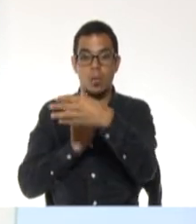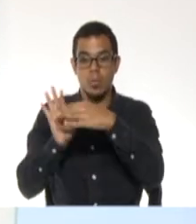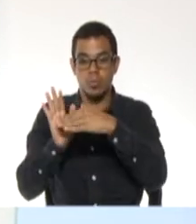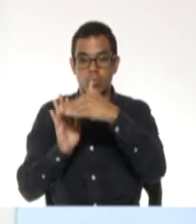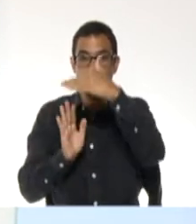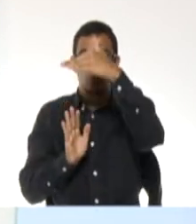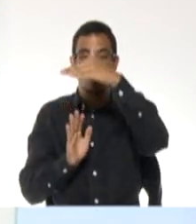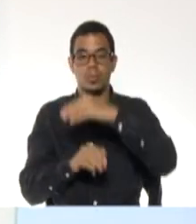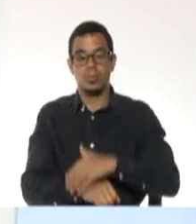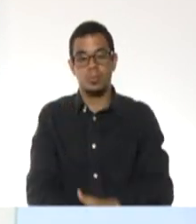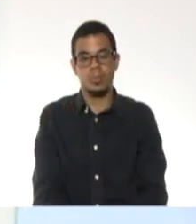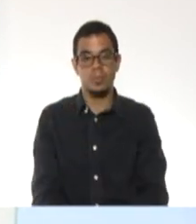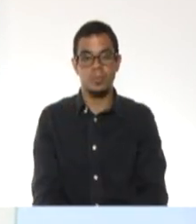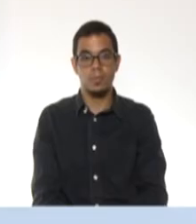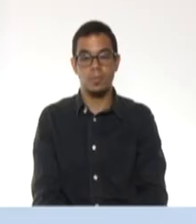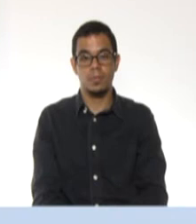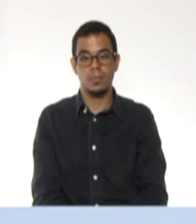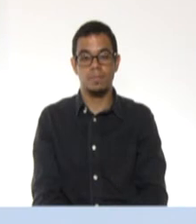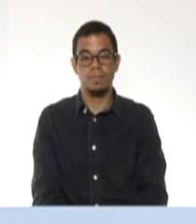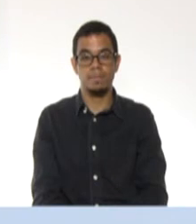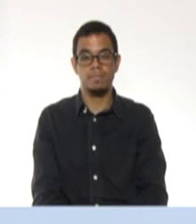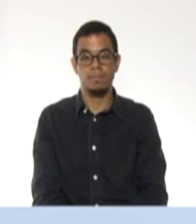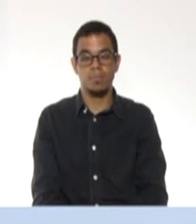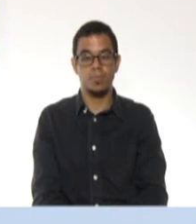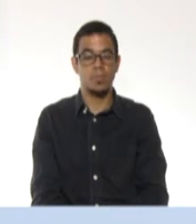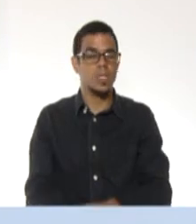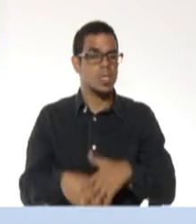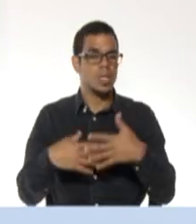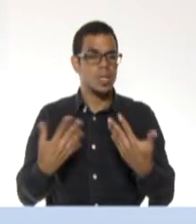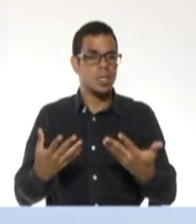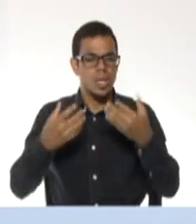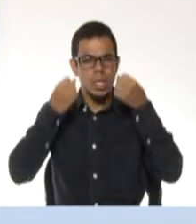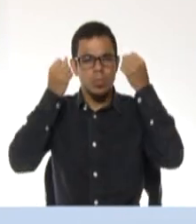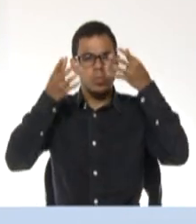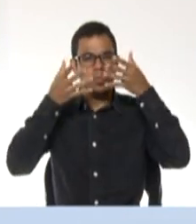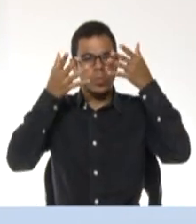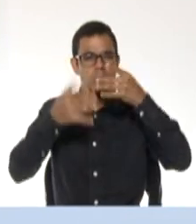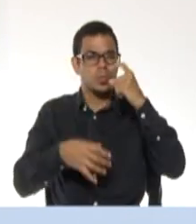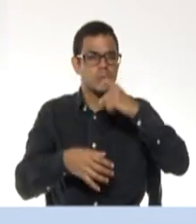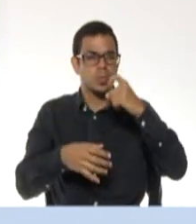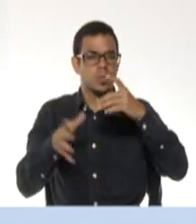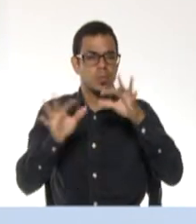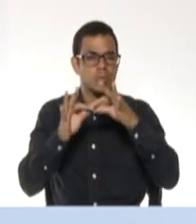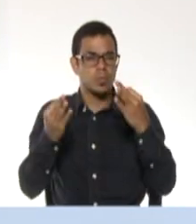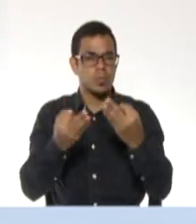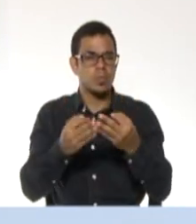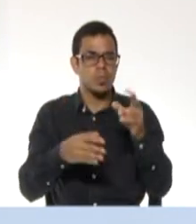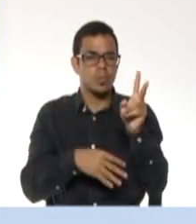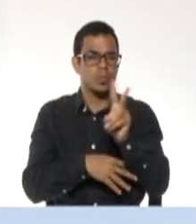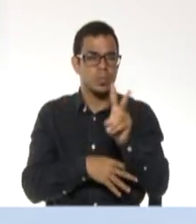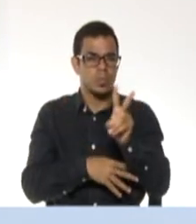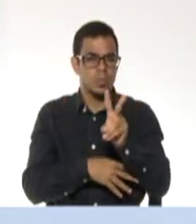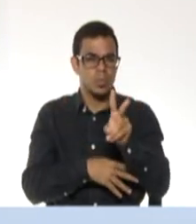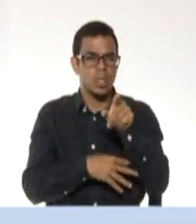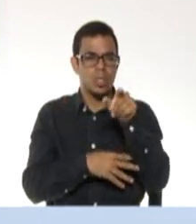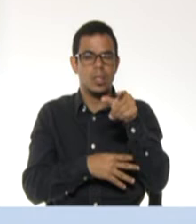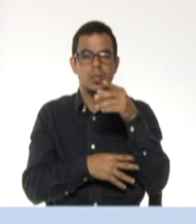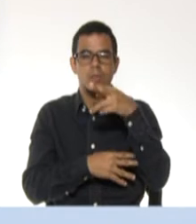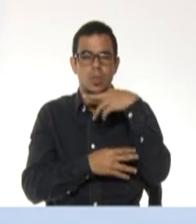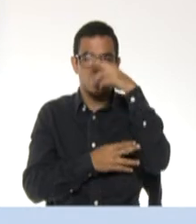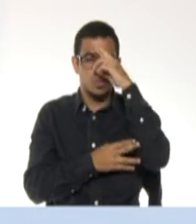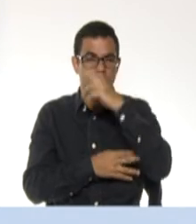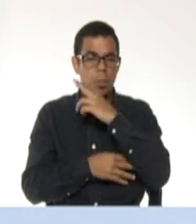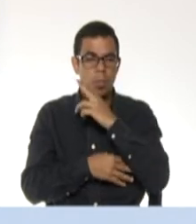en su día a día. ¿Qué recomendaciones podemos dar entonces a la familia venezolana, a esos padres